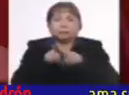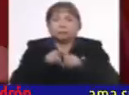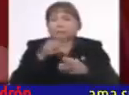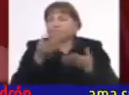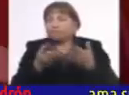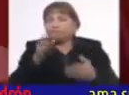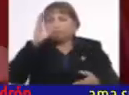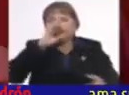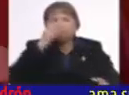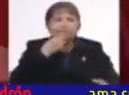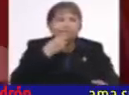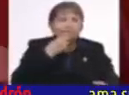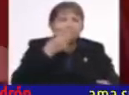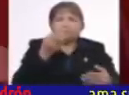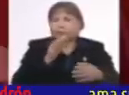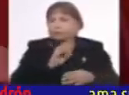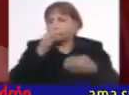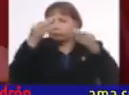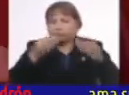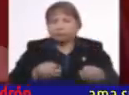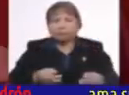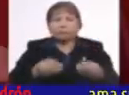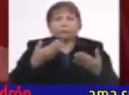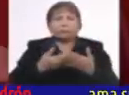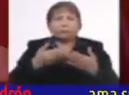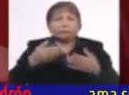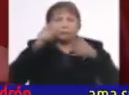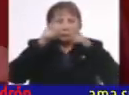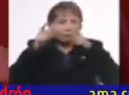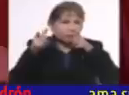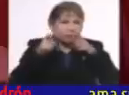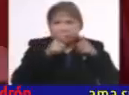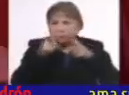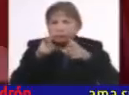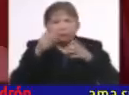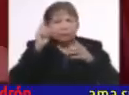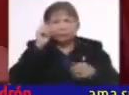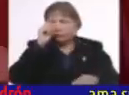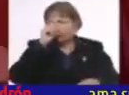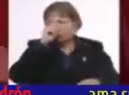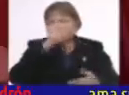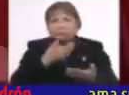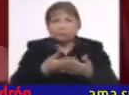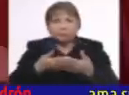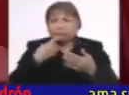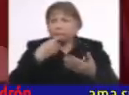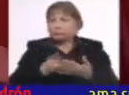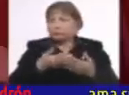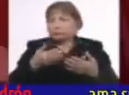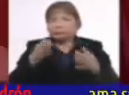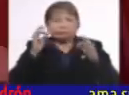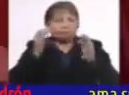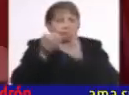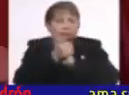de los prófugos era importante tener un adecuado sistema de inteligencia es imposible y eso lo puede verificar cualquier